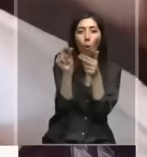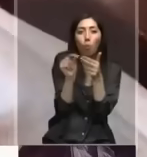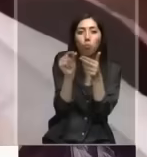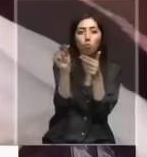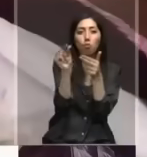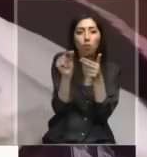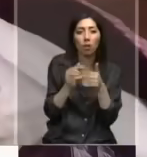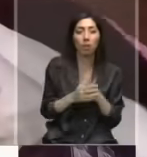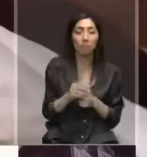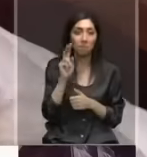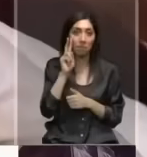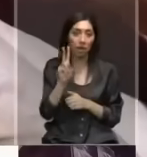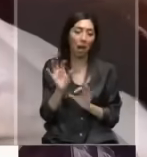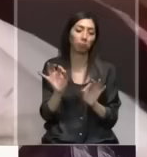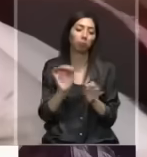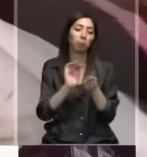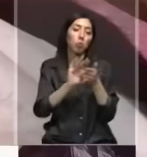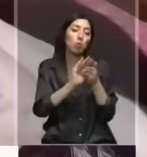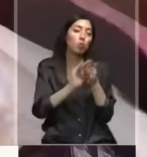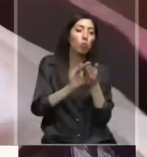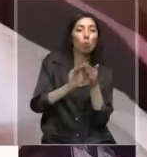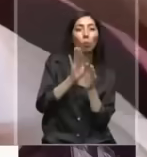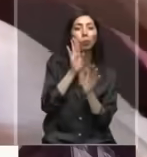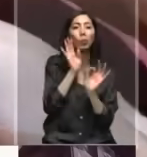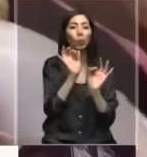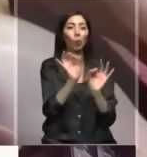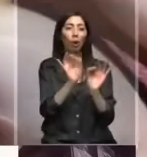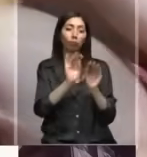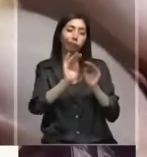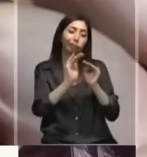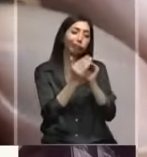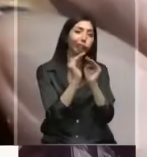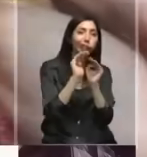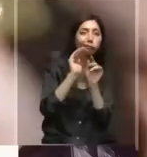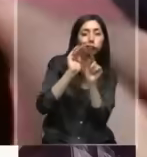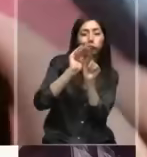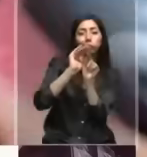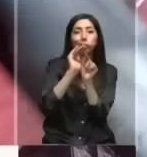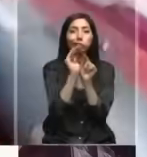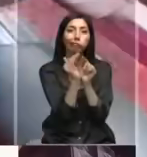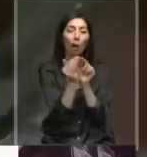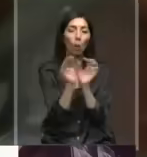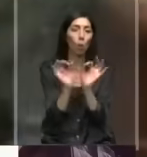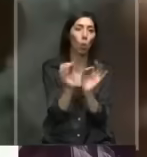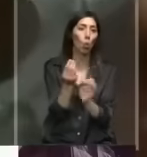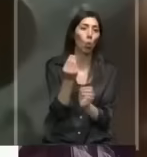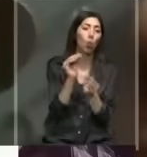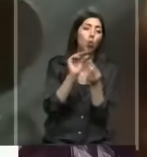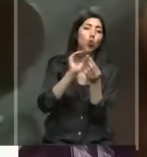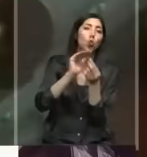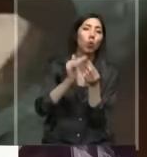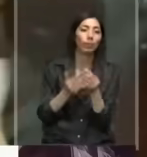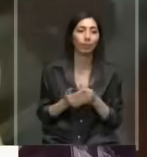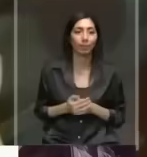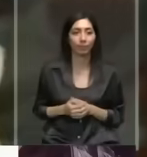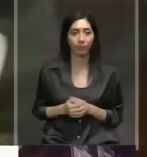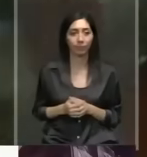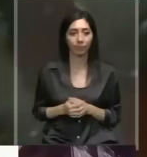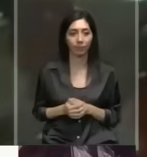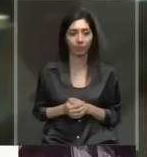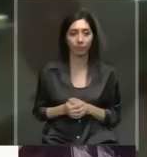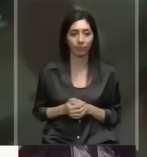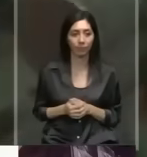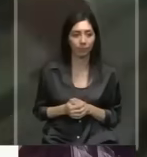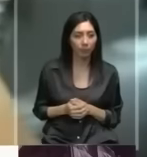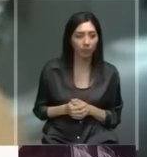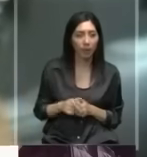Mira, mi amor, la estaba lijándola y sirve lijarla. Quedan buenas. Son las de 9, se le entré un poquito para adentro, para